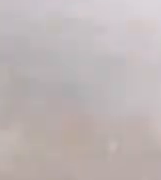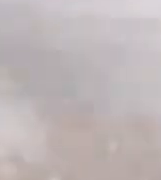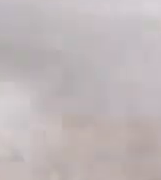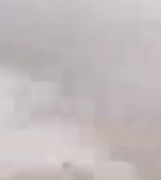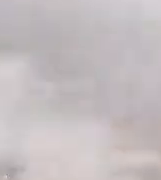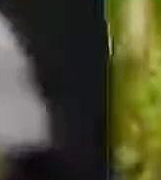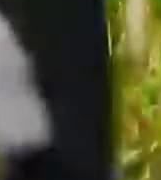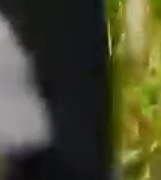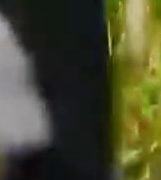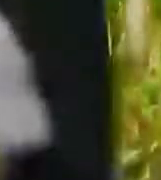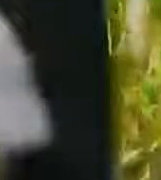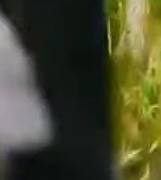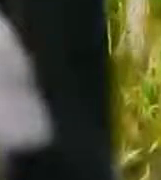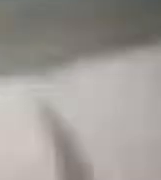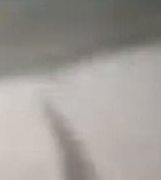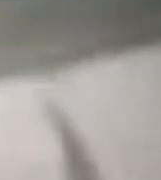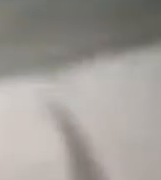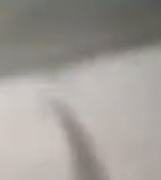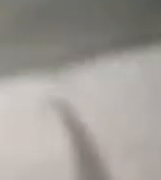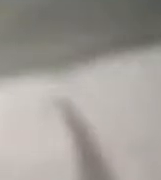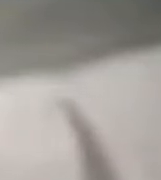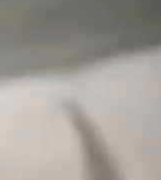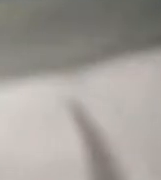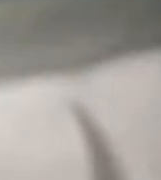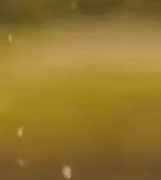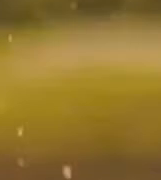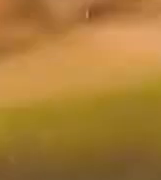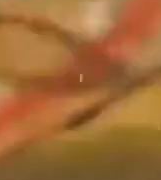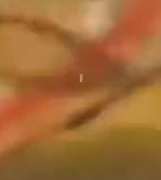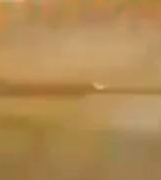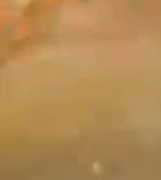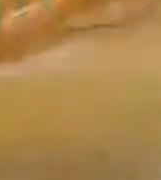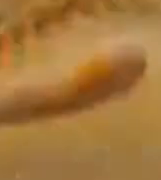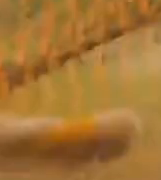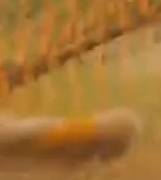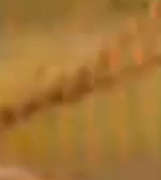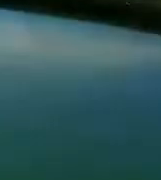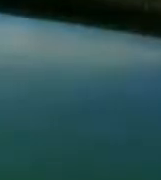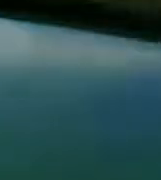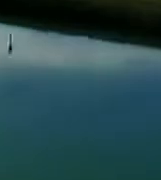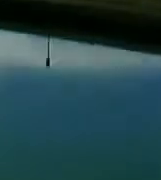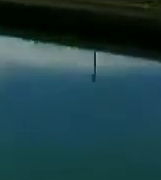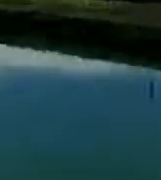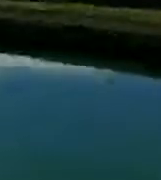social. Genero nuevas fuentes de empleo directo e indirecto.